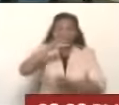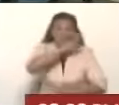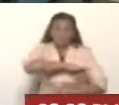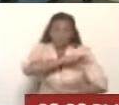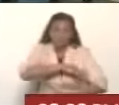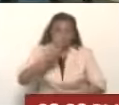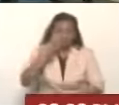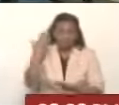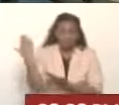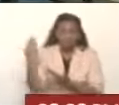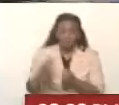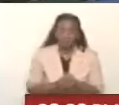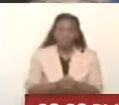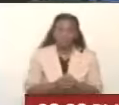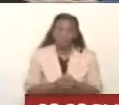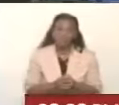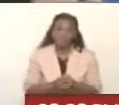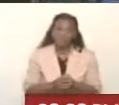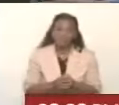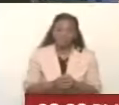Francis.